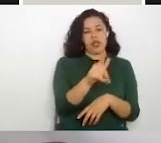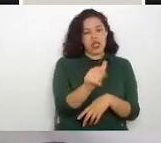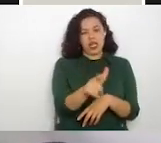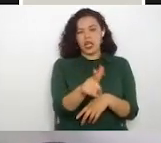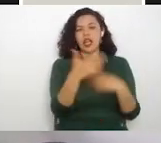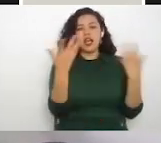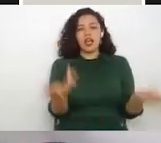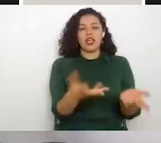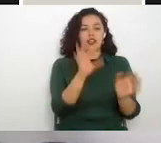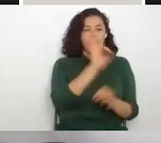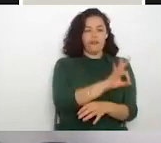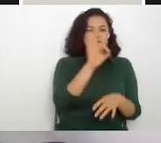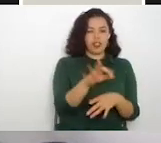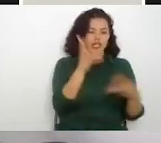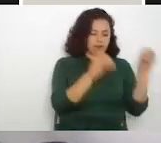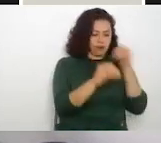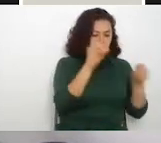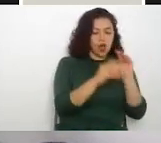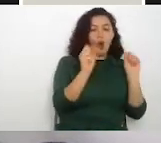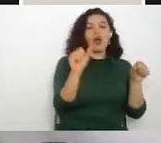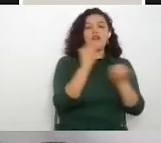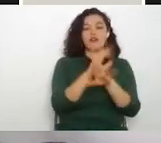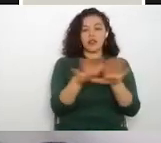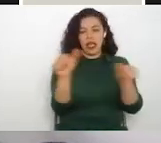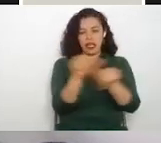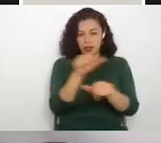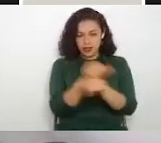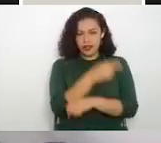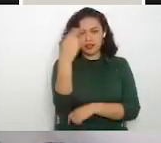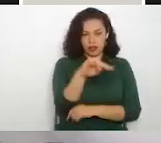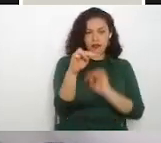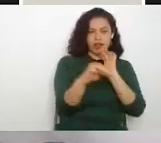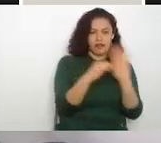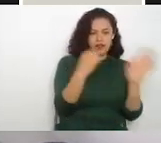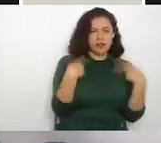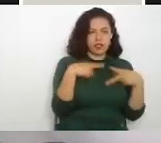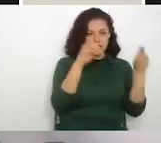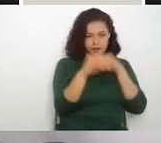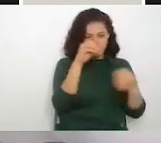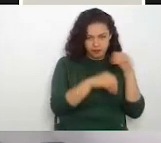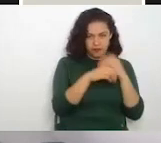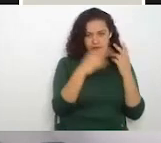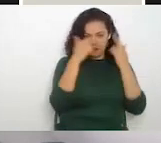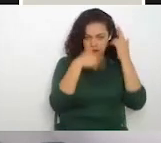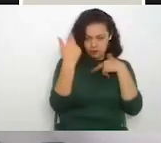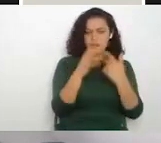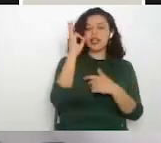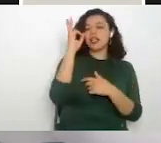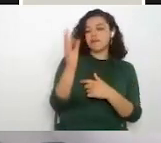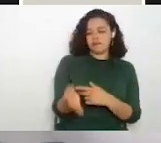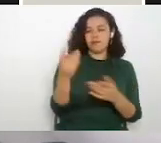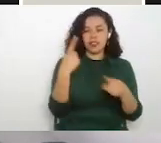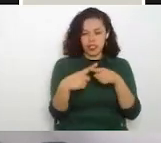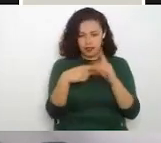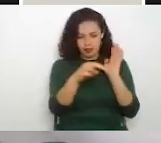su caso de actualización del mismo, el nombre, la firma de quien elaboró, de quien revisó y quien autorizó el